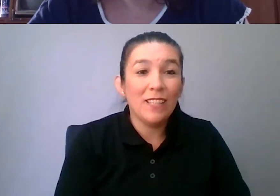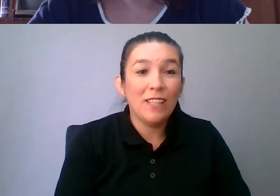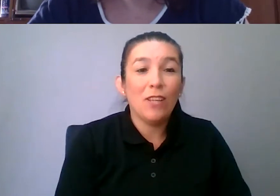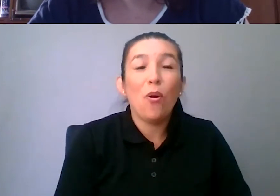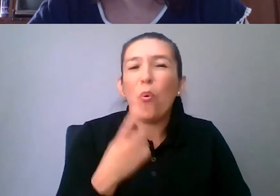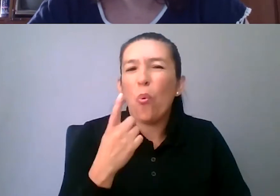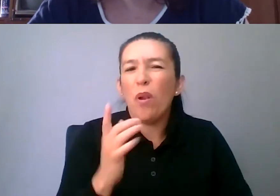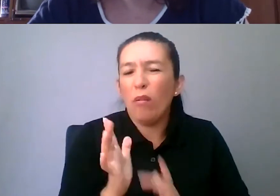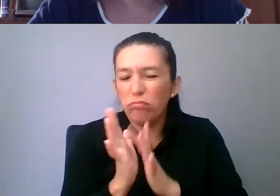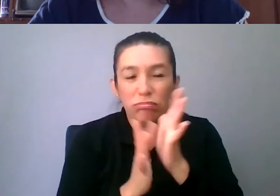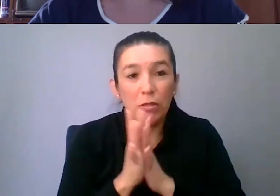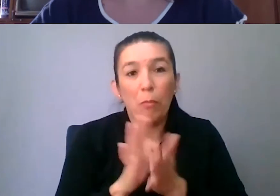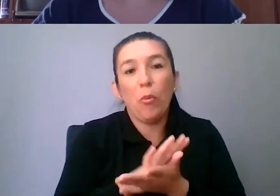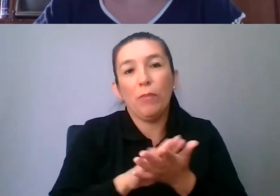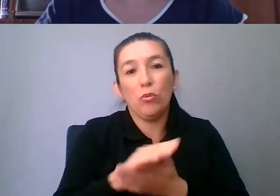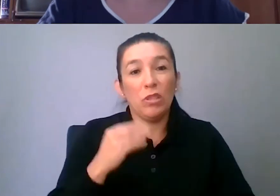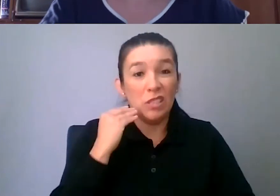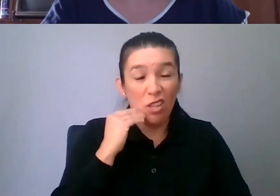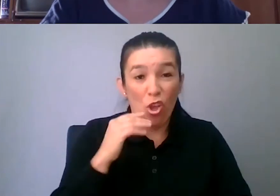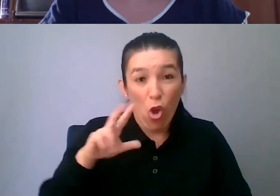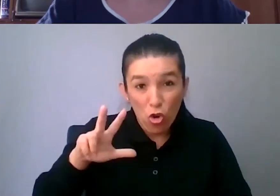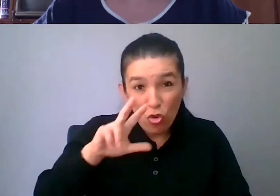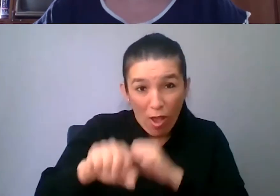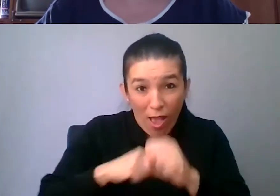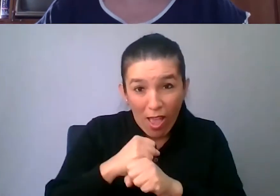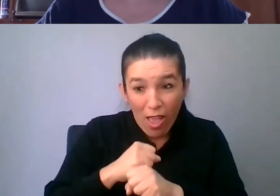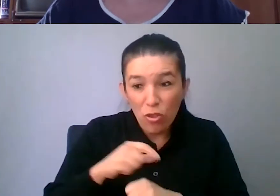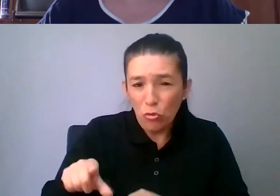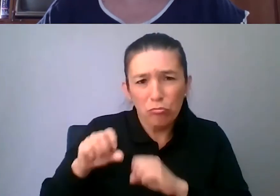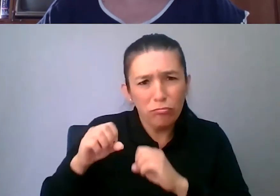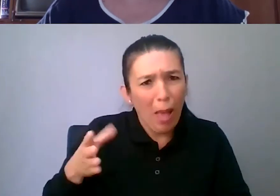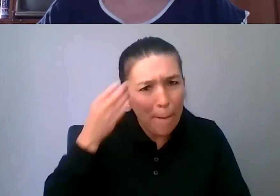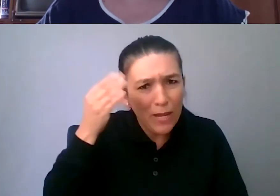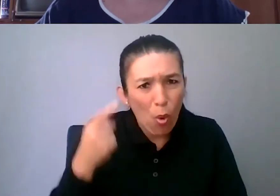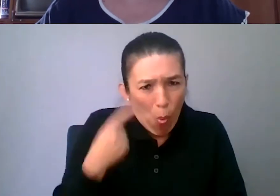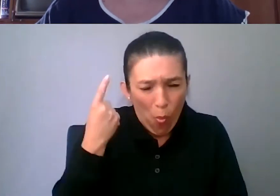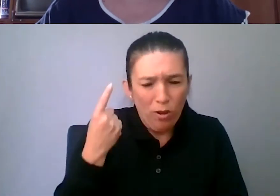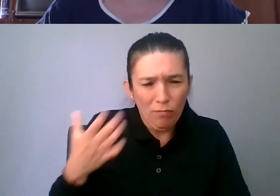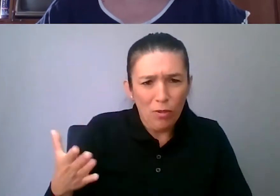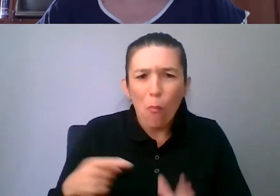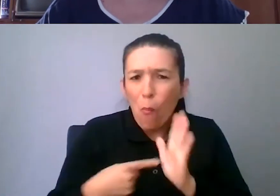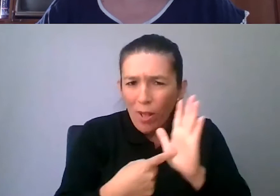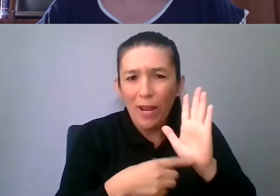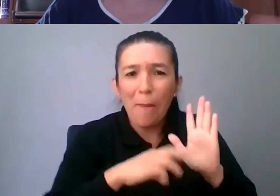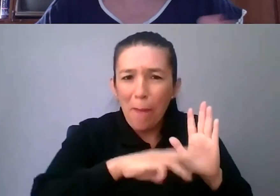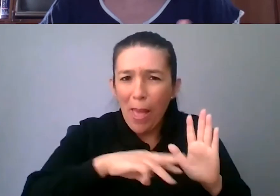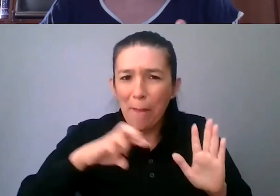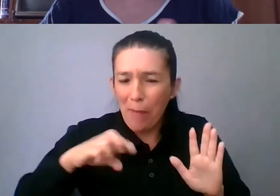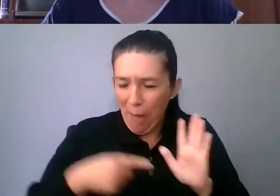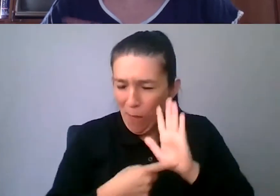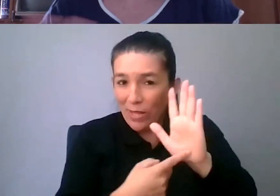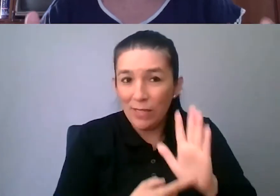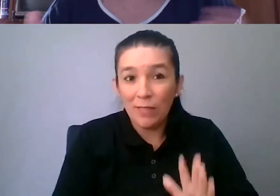figura? Si tú tienes 8 años o 10 años, ven, aprende una, sorprende a tu familia, muéstrala a tu mamá y a tu papá. Hoy